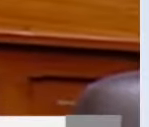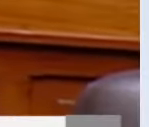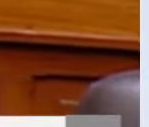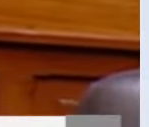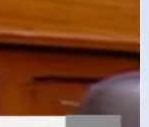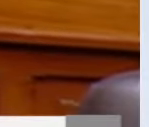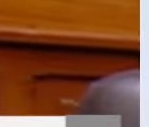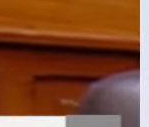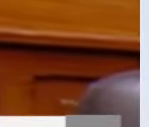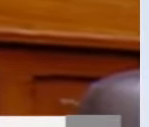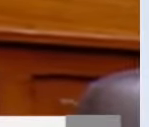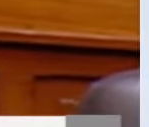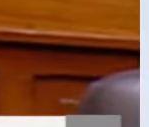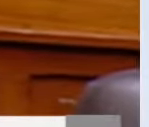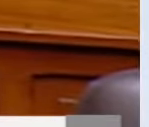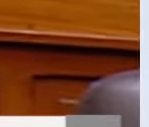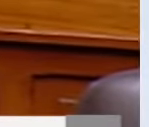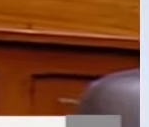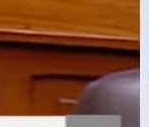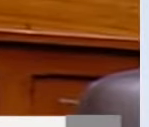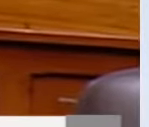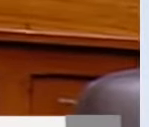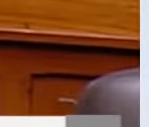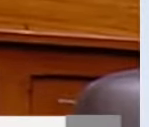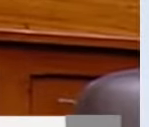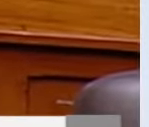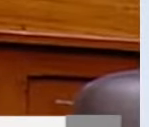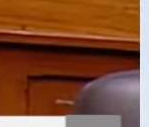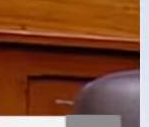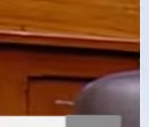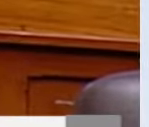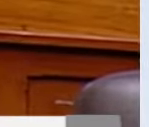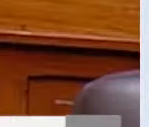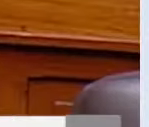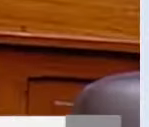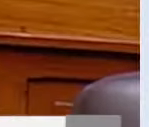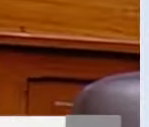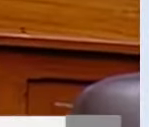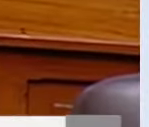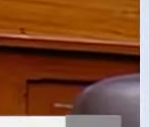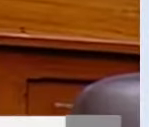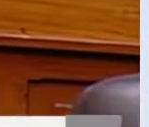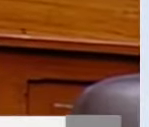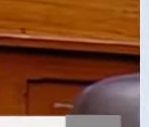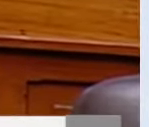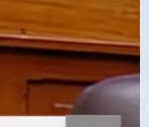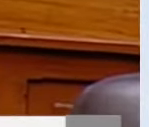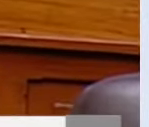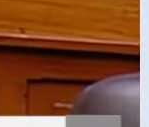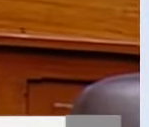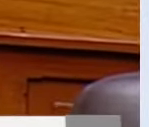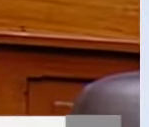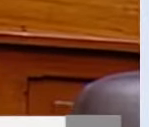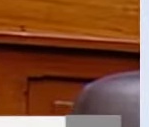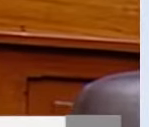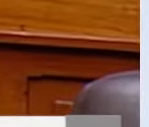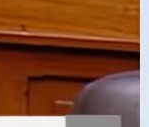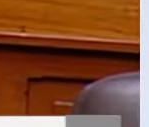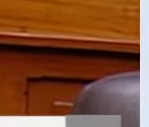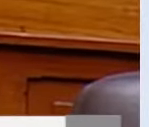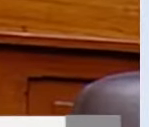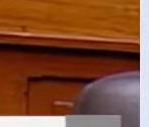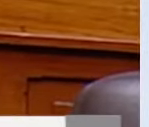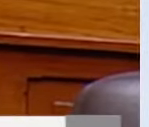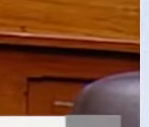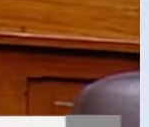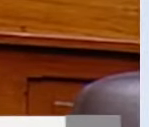de 70.000 mototaxis y otra cantidad de motos lineales. Y esto pues está contaminando